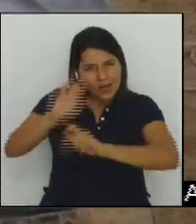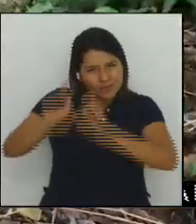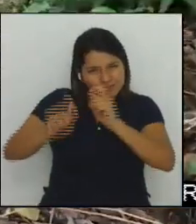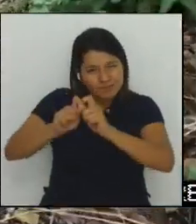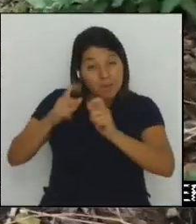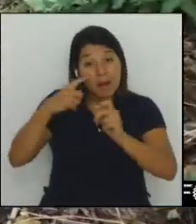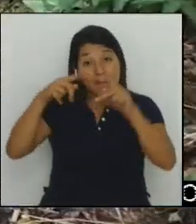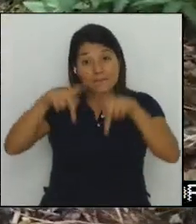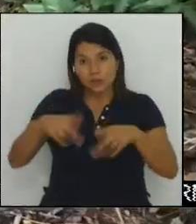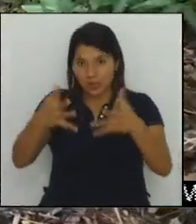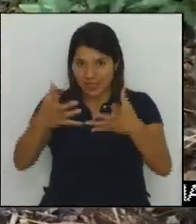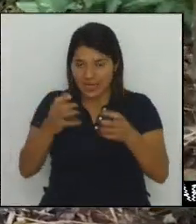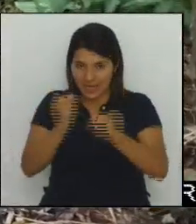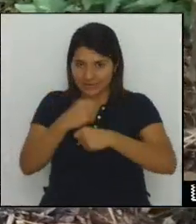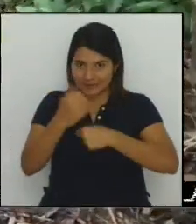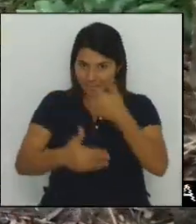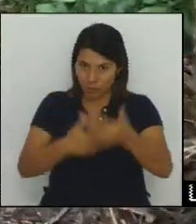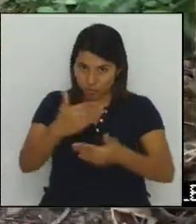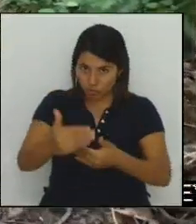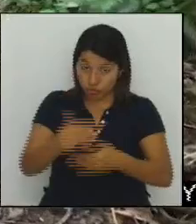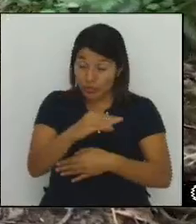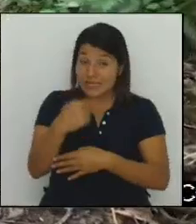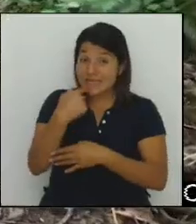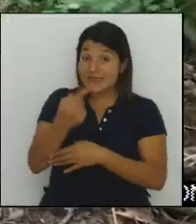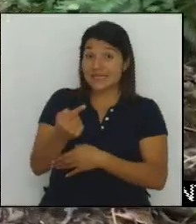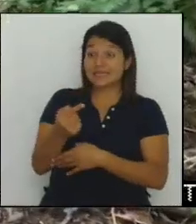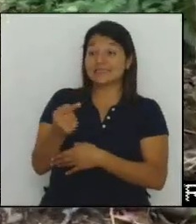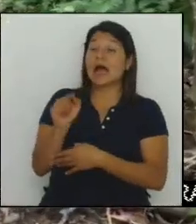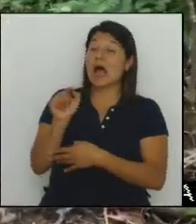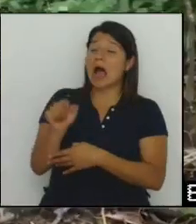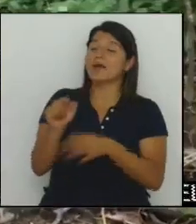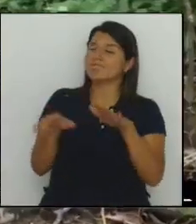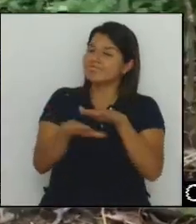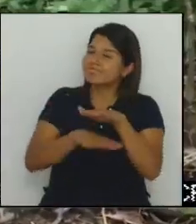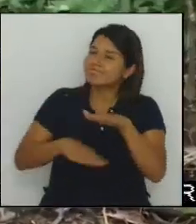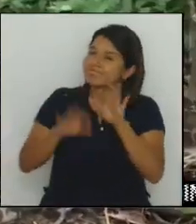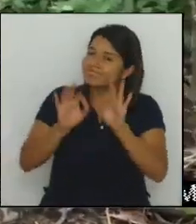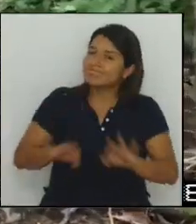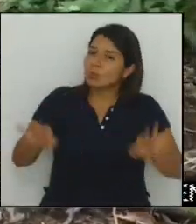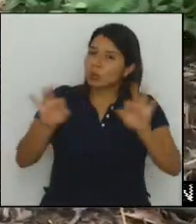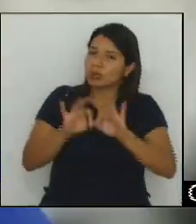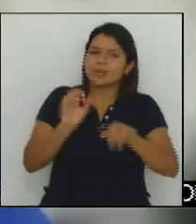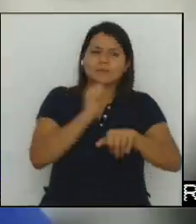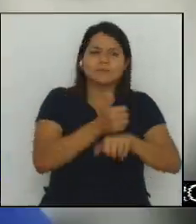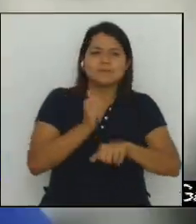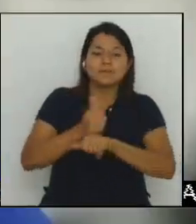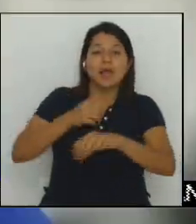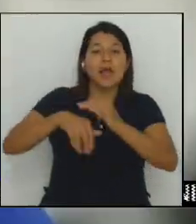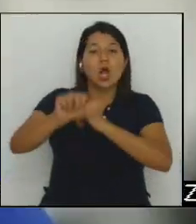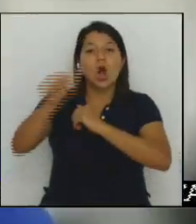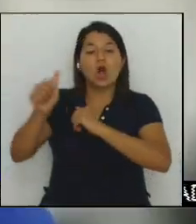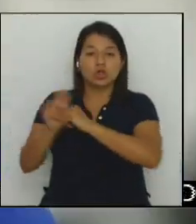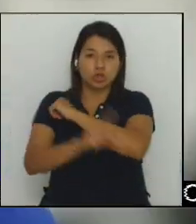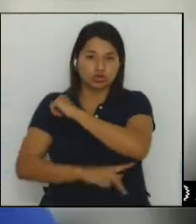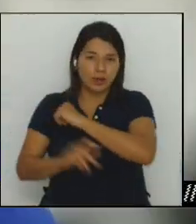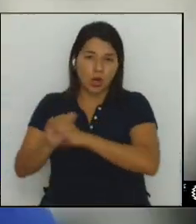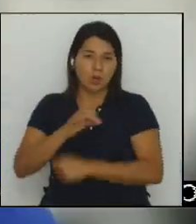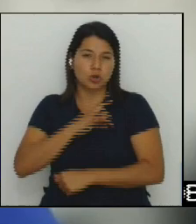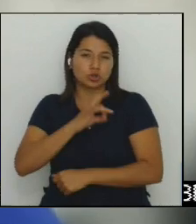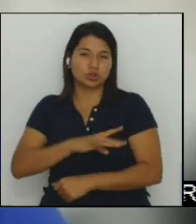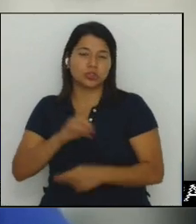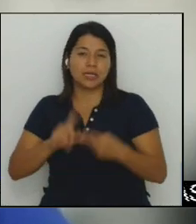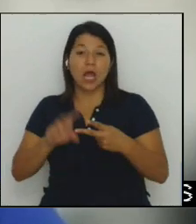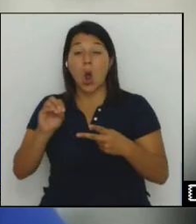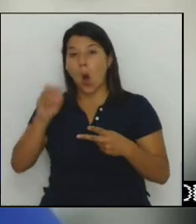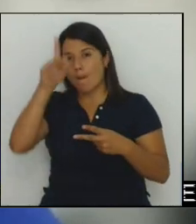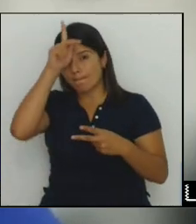y afirma que sería fundamental que se abran en otros países de la región. Como Chile o como Perú, y efectivamente